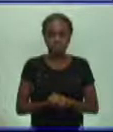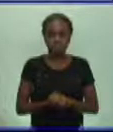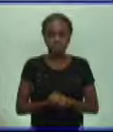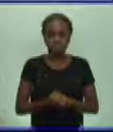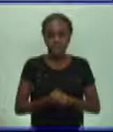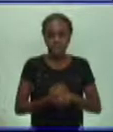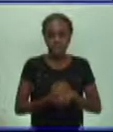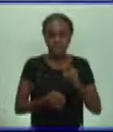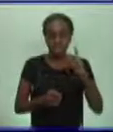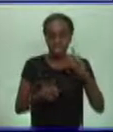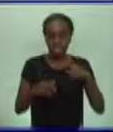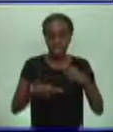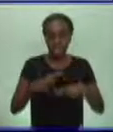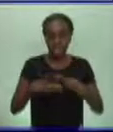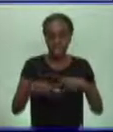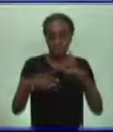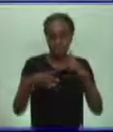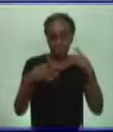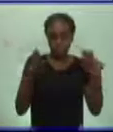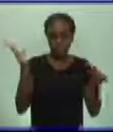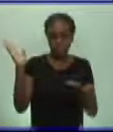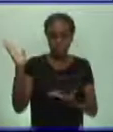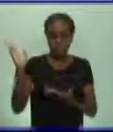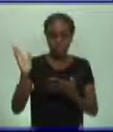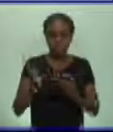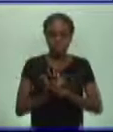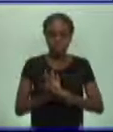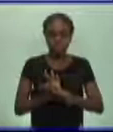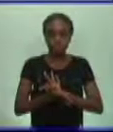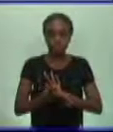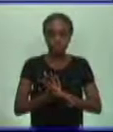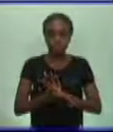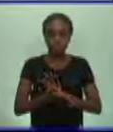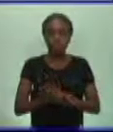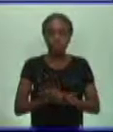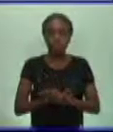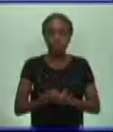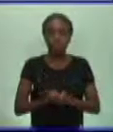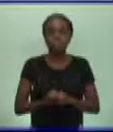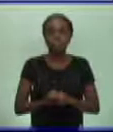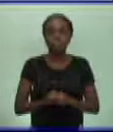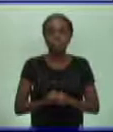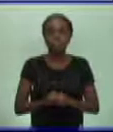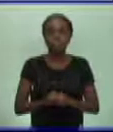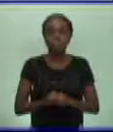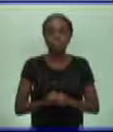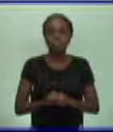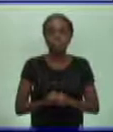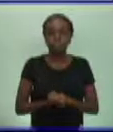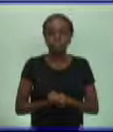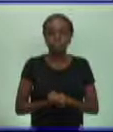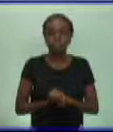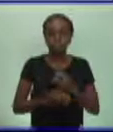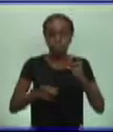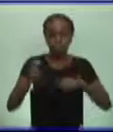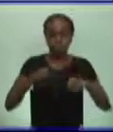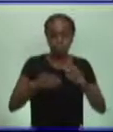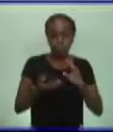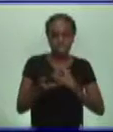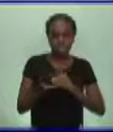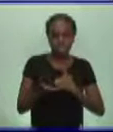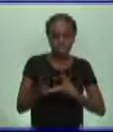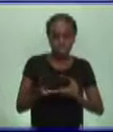Realizarás lectura y comprensión de diversos textos, repletos de buenas enseñanzas. Busca en el diccionario